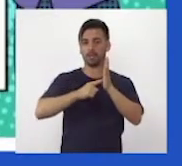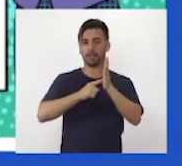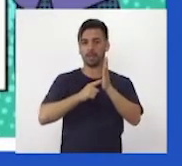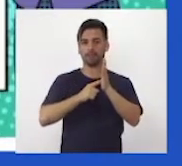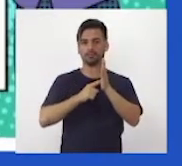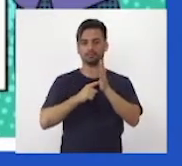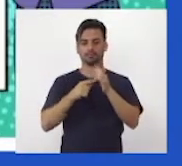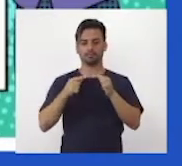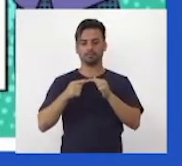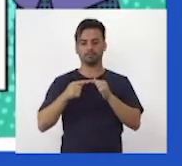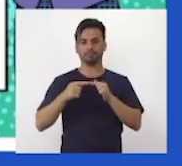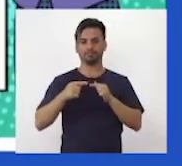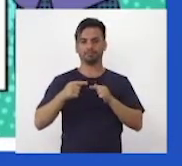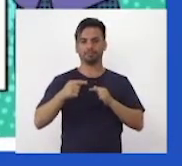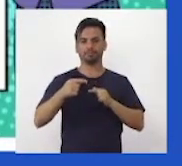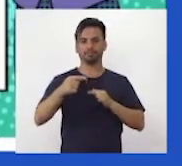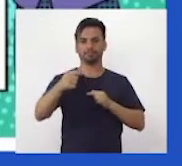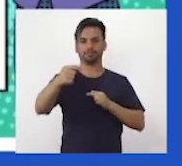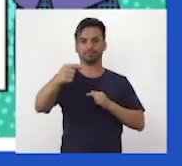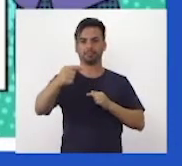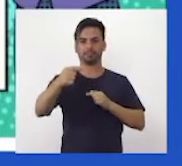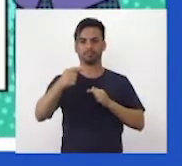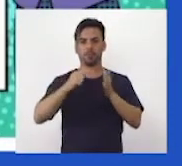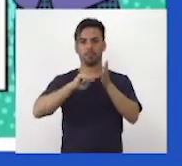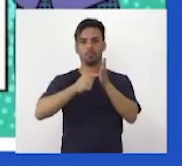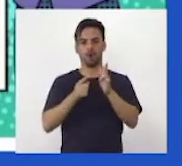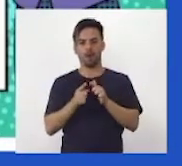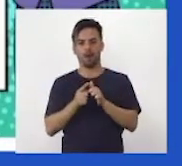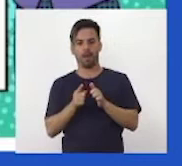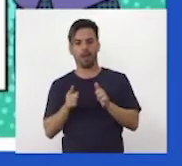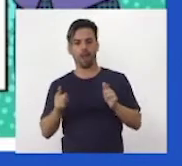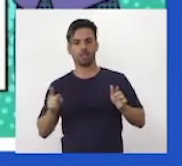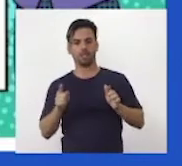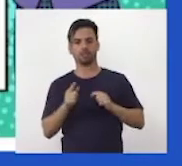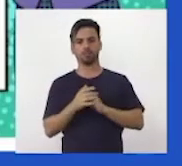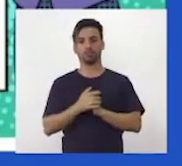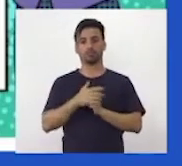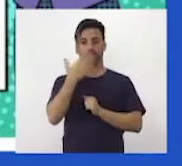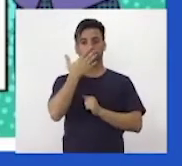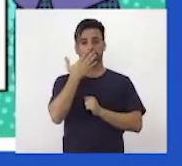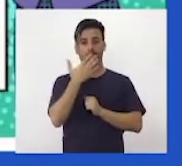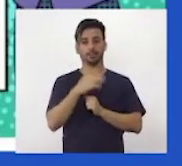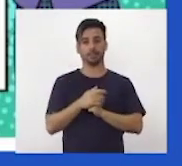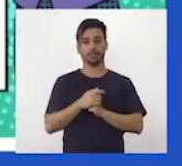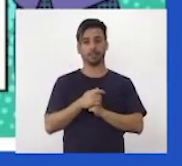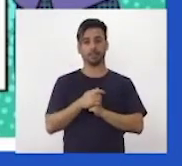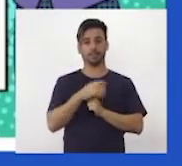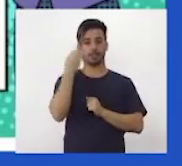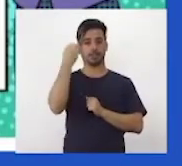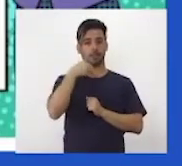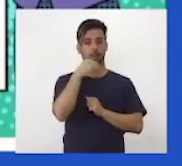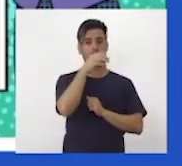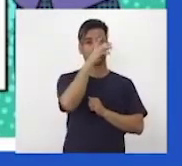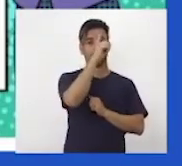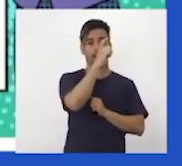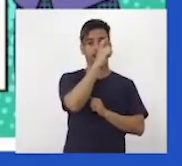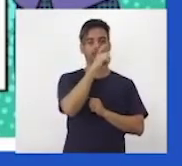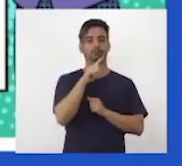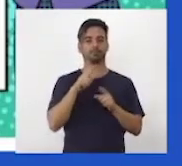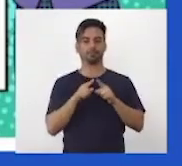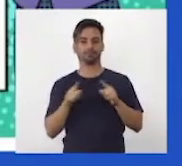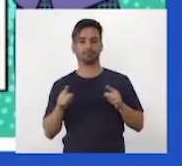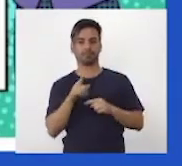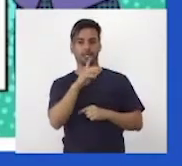rectangular. Vamos a multiplicar el largo por el ancho. ¿Quién es aquí el largo y quién es el ancho? Ya